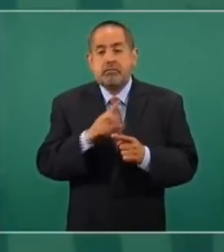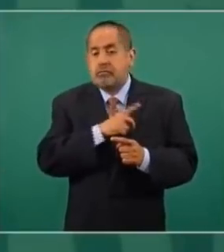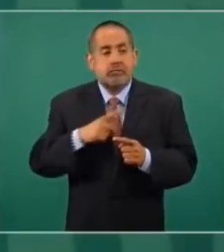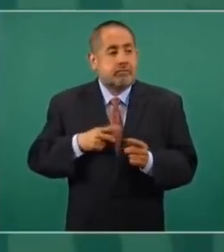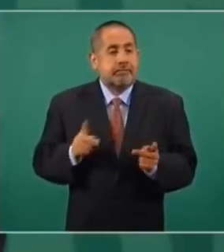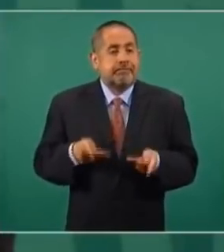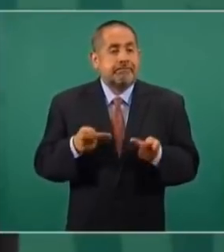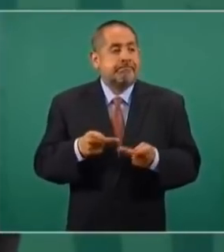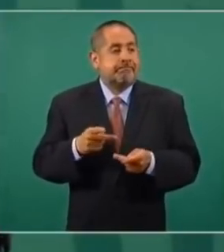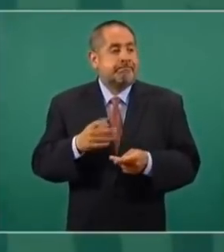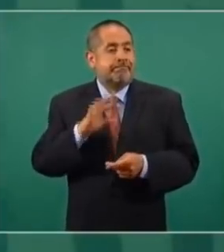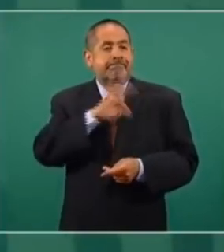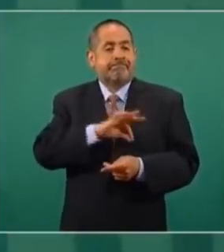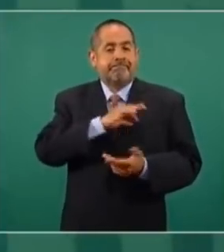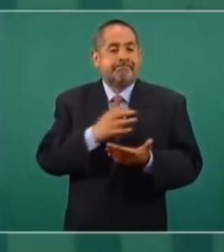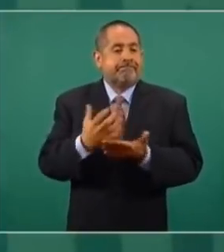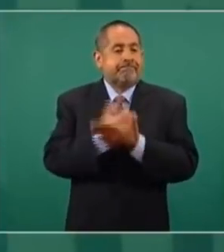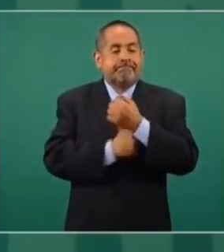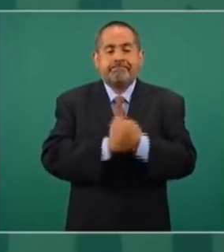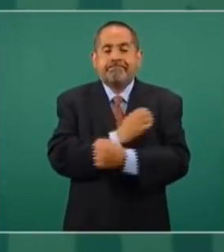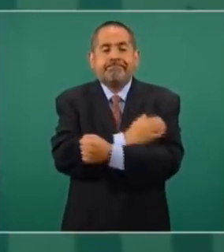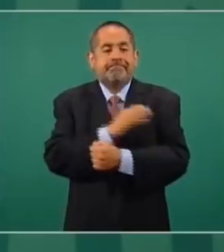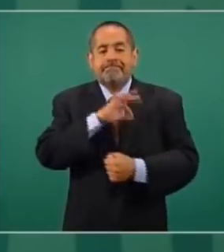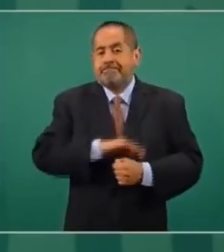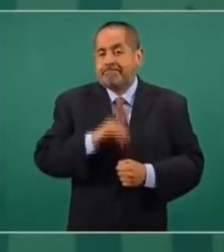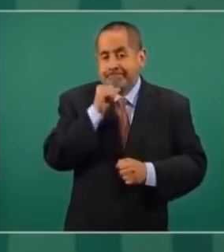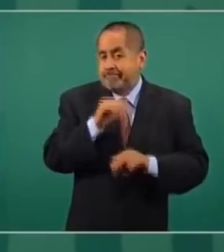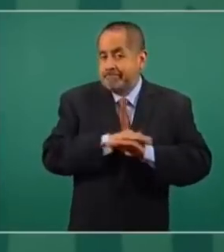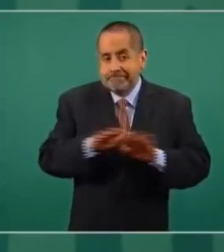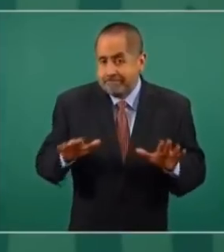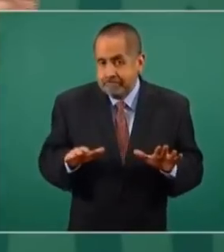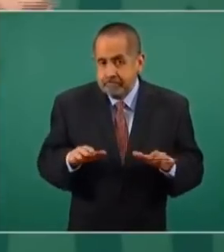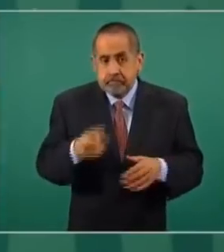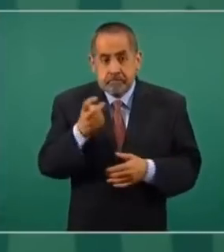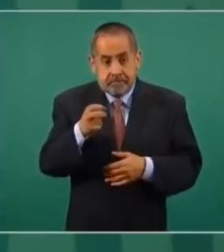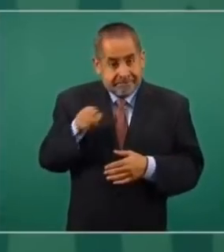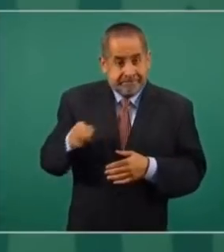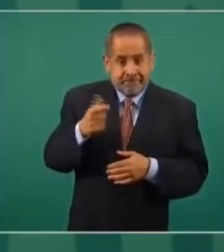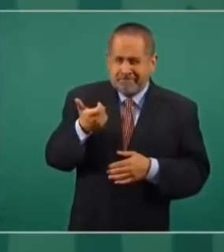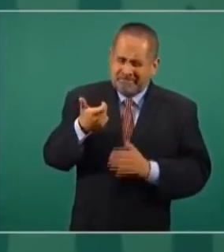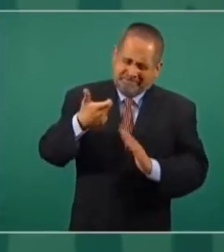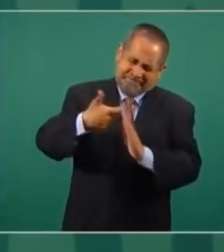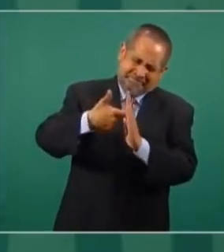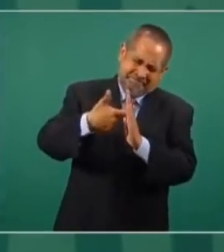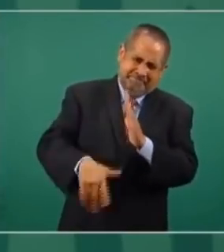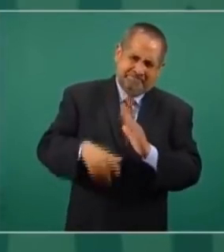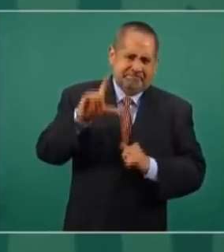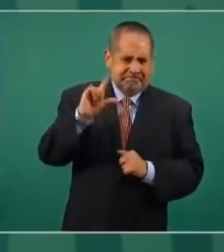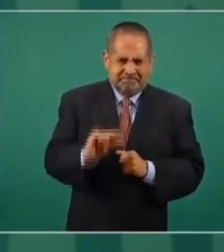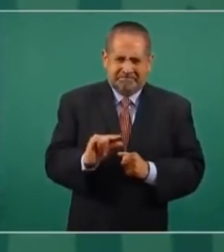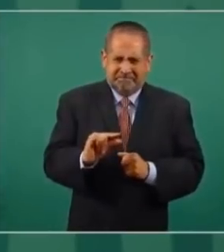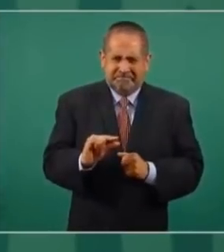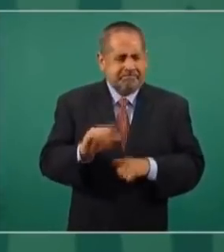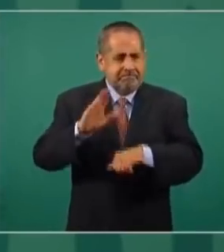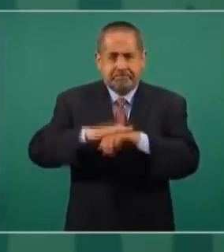lucro. Por eso la vacuna hoy, que tiene el menor costo en todo el mundo, por mucho.